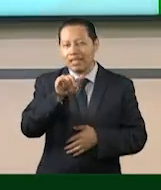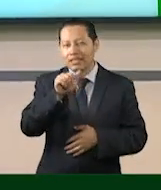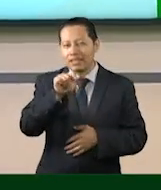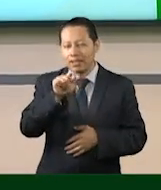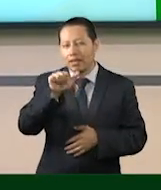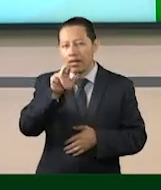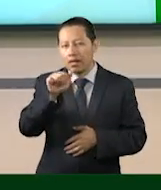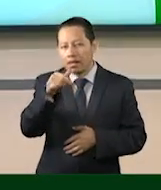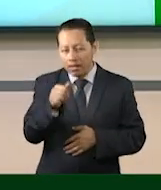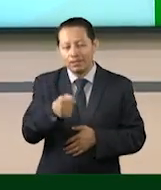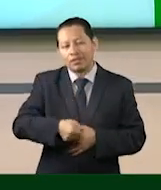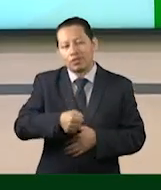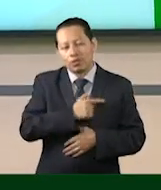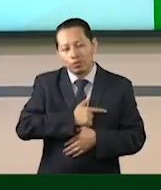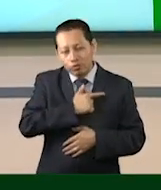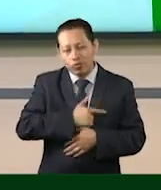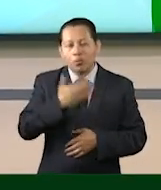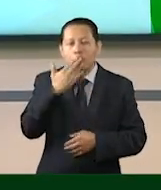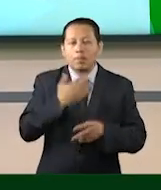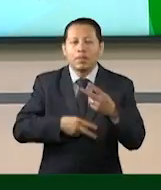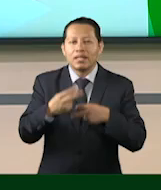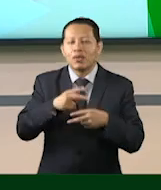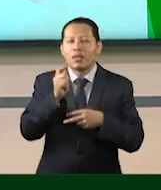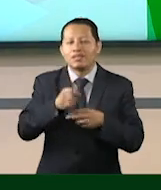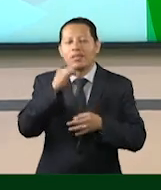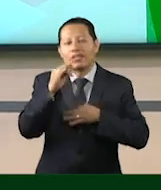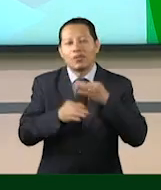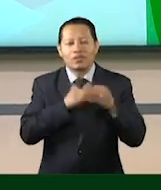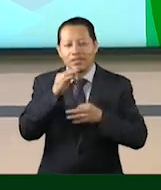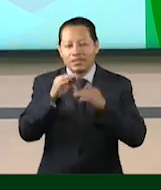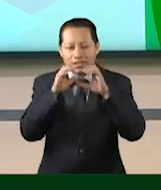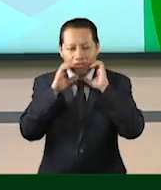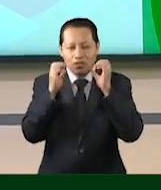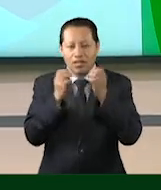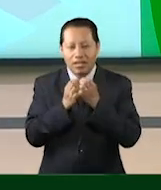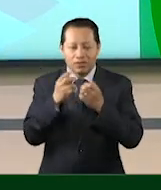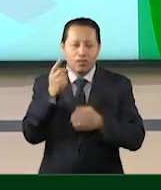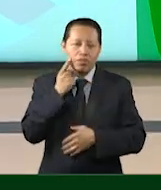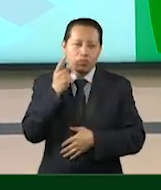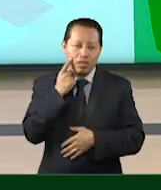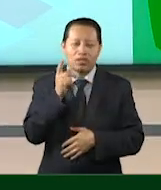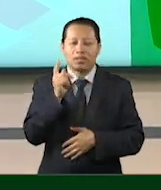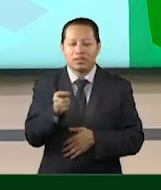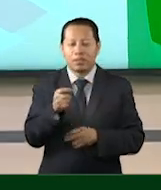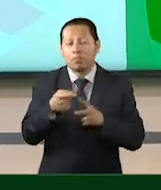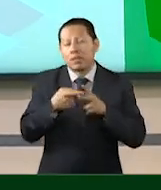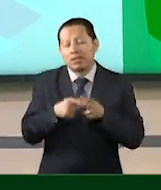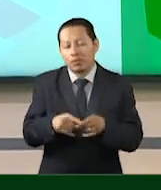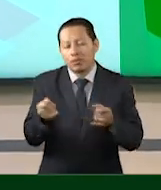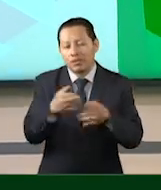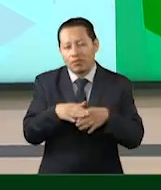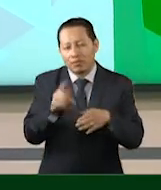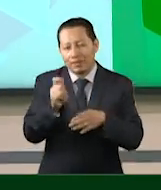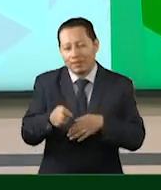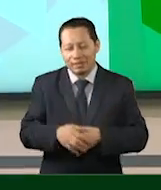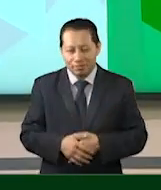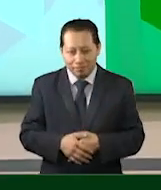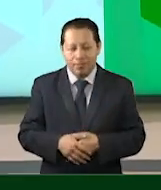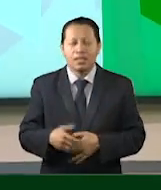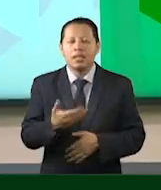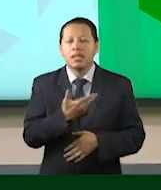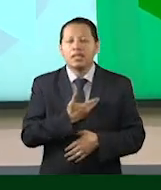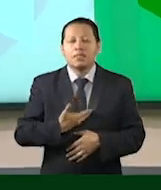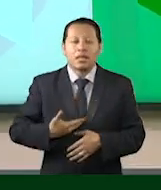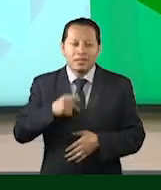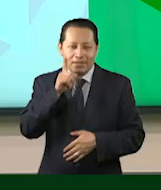le saludo con mucho gusto. Le doy la bienvenida a Noticias del Congreso. Diputados, vamos a empezar con la información. Mire, la presidenta